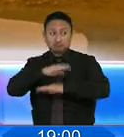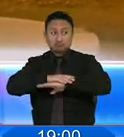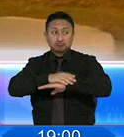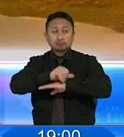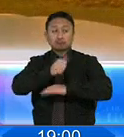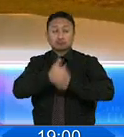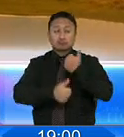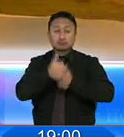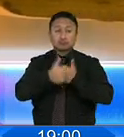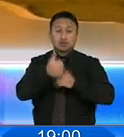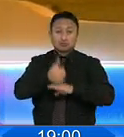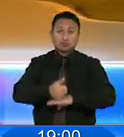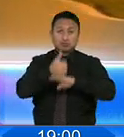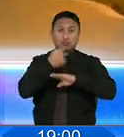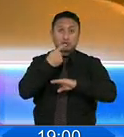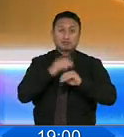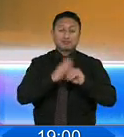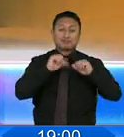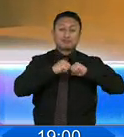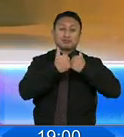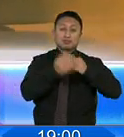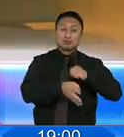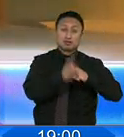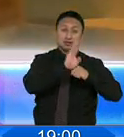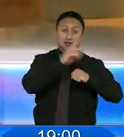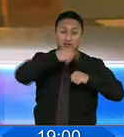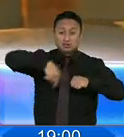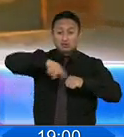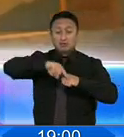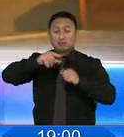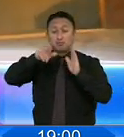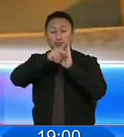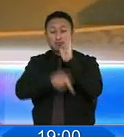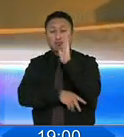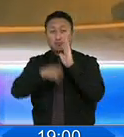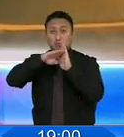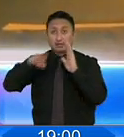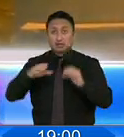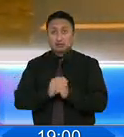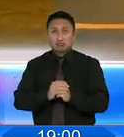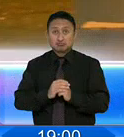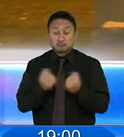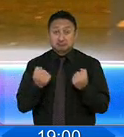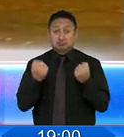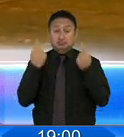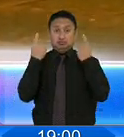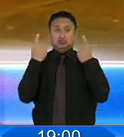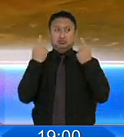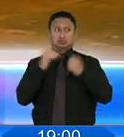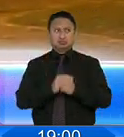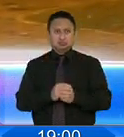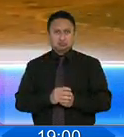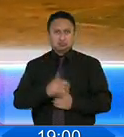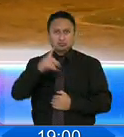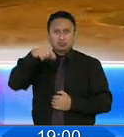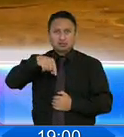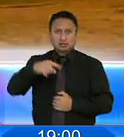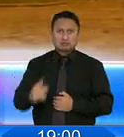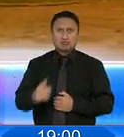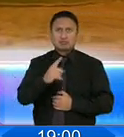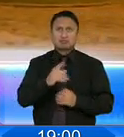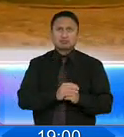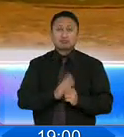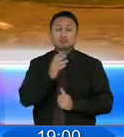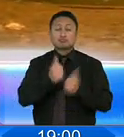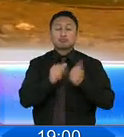dignidades, entre estos asambleístas nacionales, parlamentarios andinos. Fue una sorpresa el no tener en la tarima al candidato